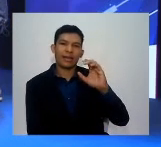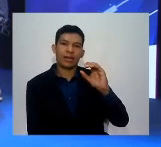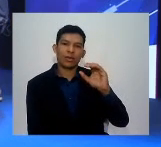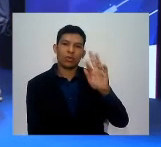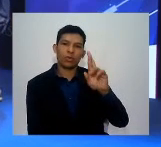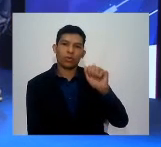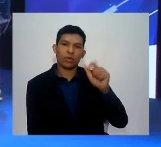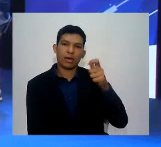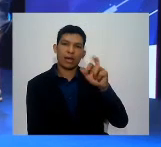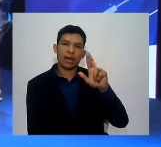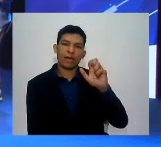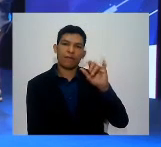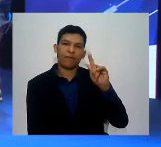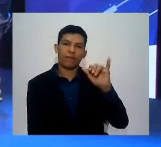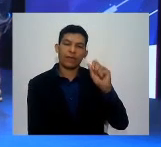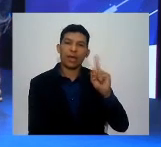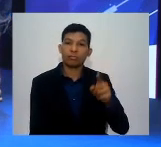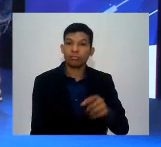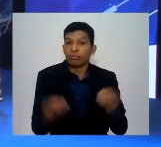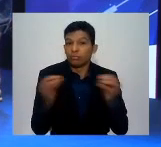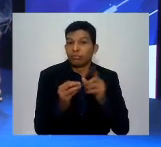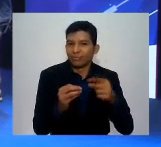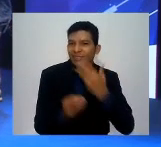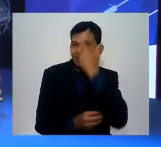lesión. ¿Listo? Listo.